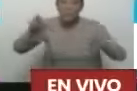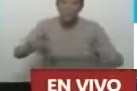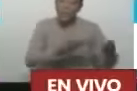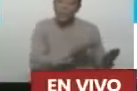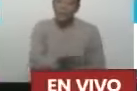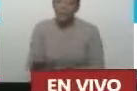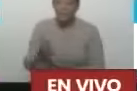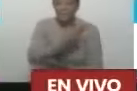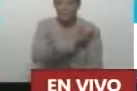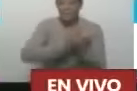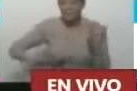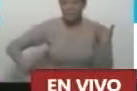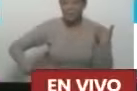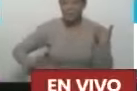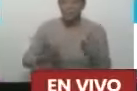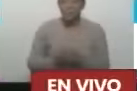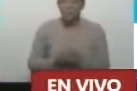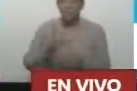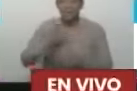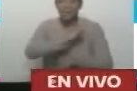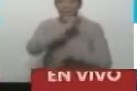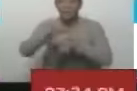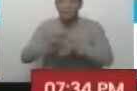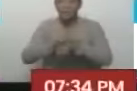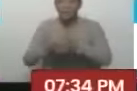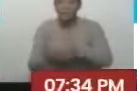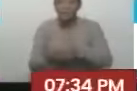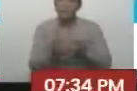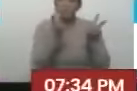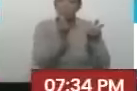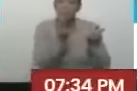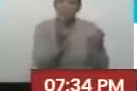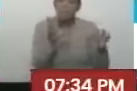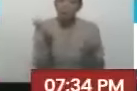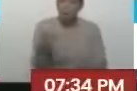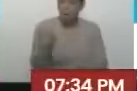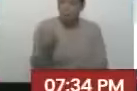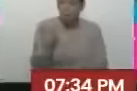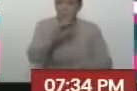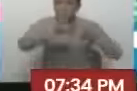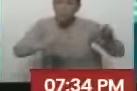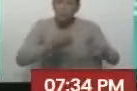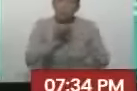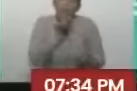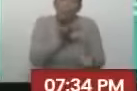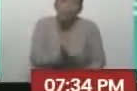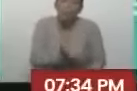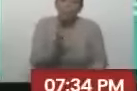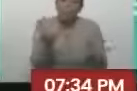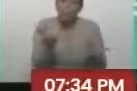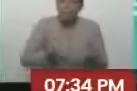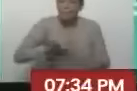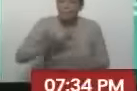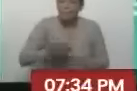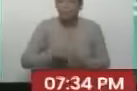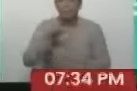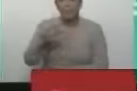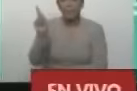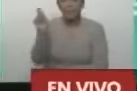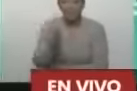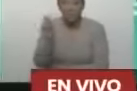al presidente de la asamblea nacional para varios temas vamos a aprovechar al máximo la presencia del